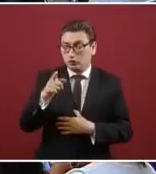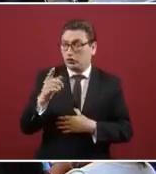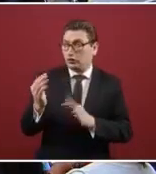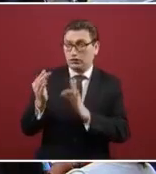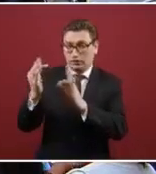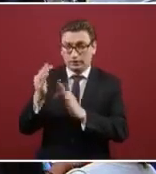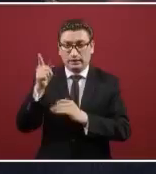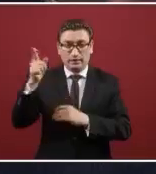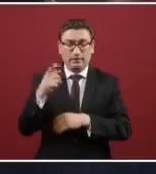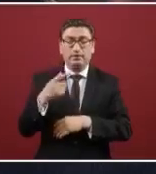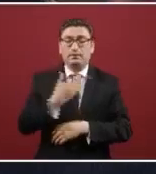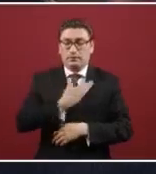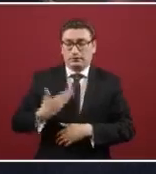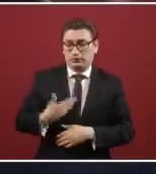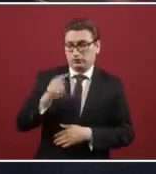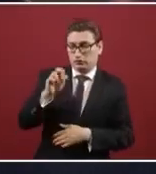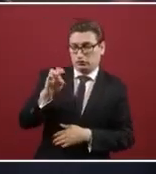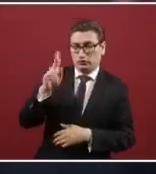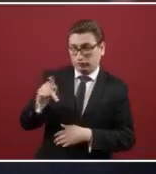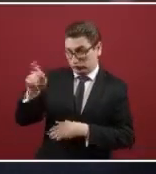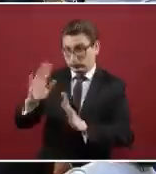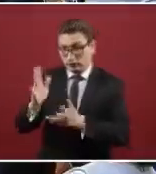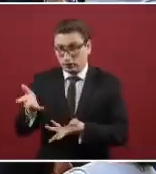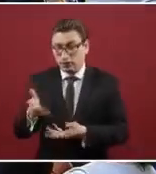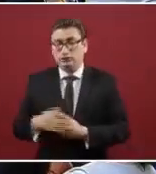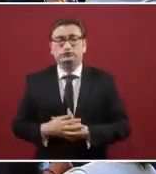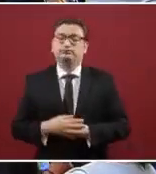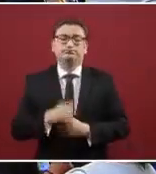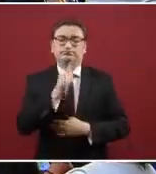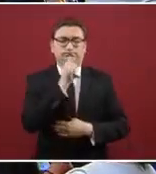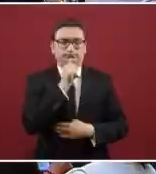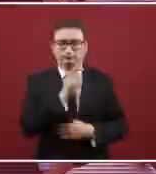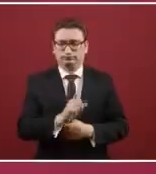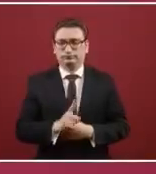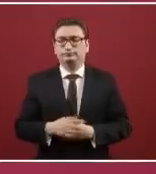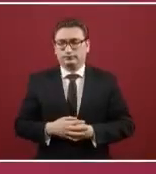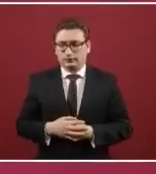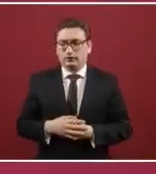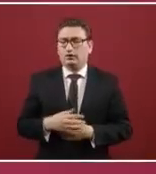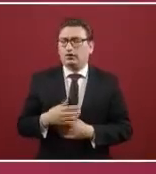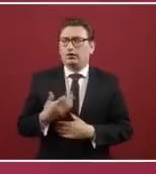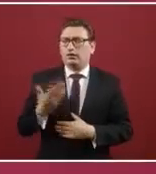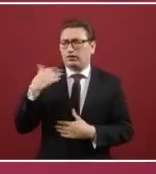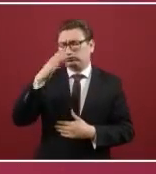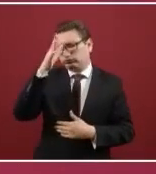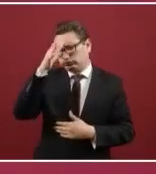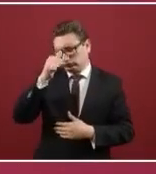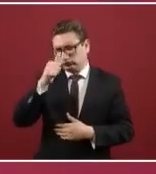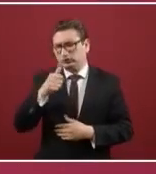el presidente Trump sobre el tema de ayer? No, se acordó